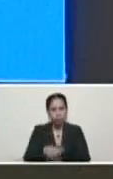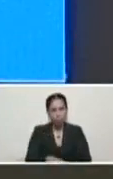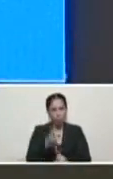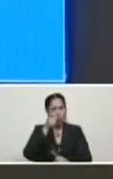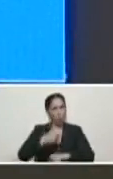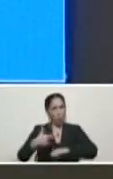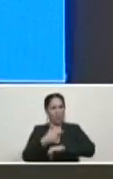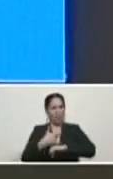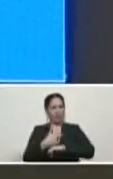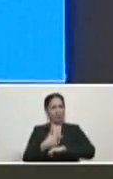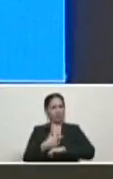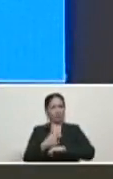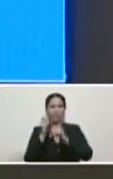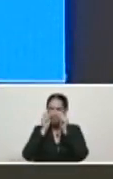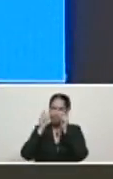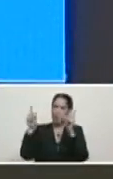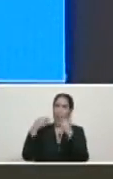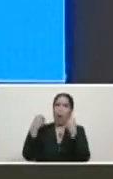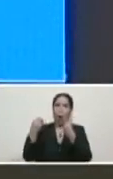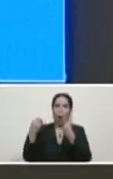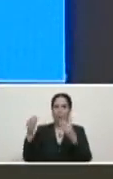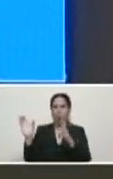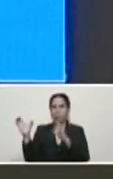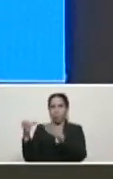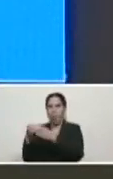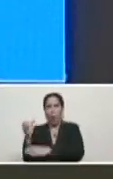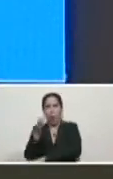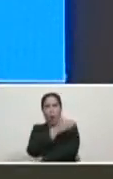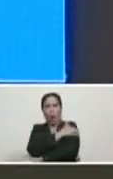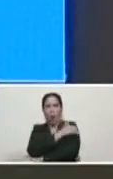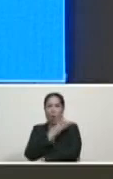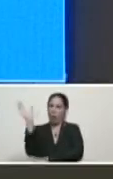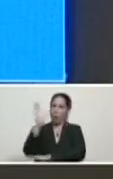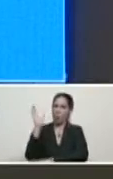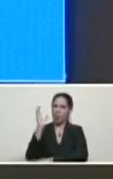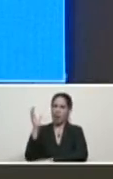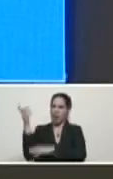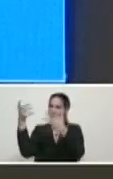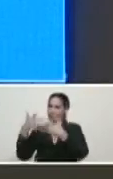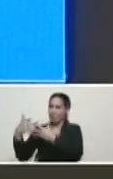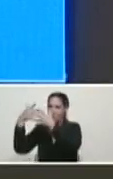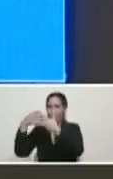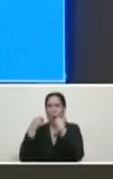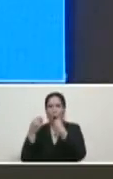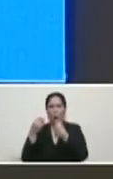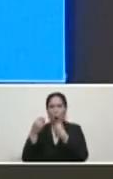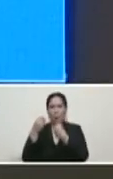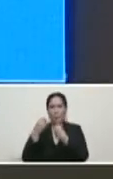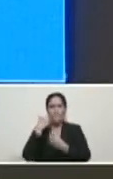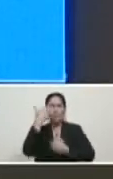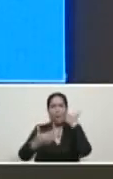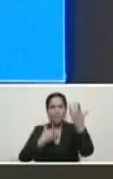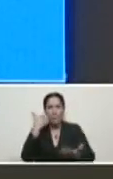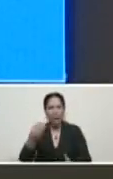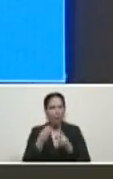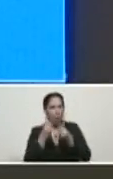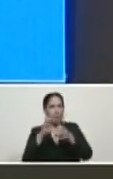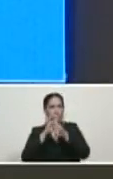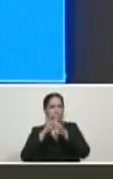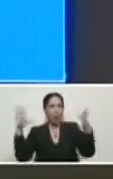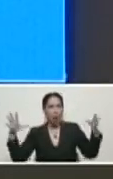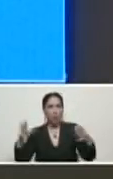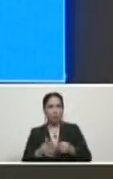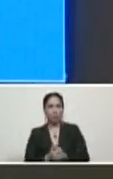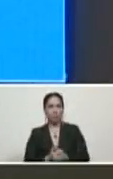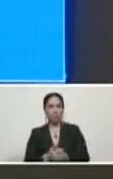No se dan cuenta la oligarquía colombiana y el imperialismo norteamericano cómo ofenden y cómo se alejan